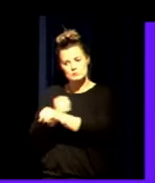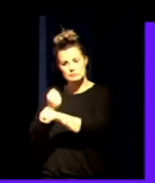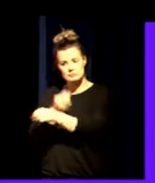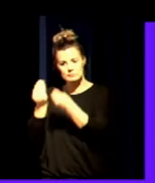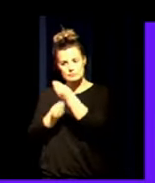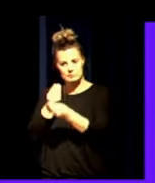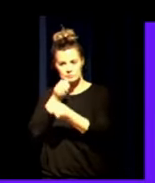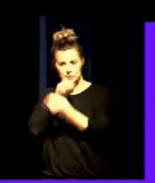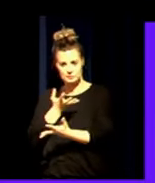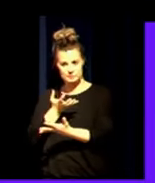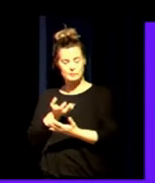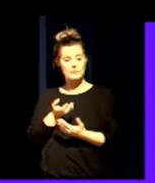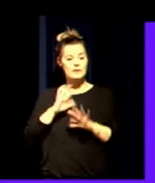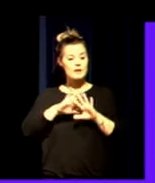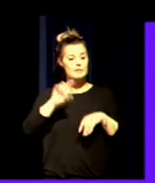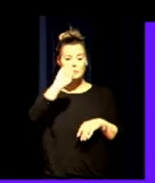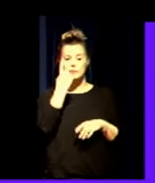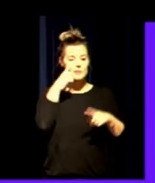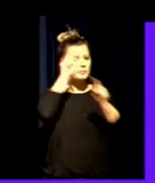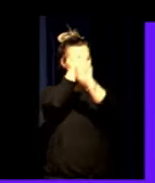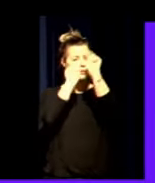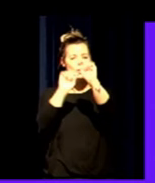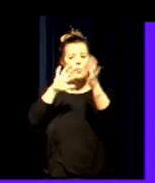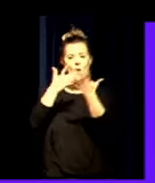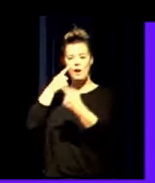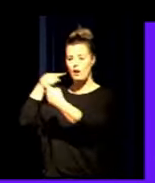primera pregunta que tenemos que hacernos es esta.